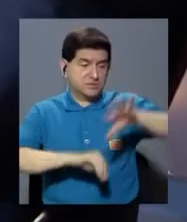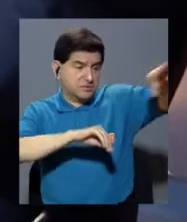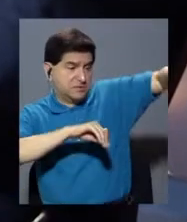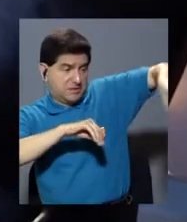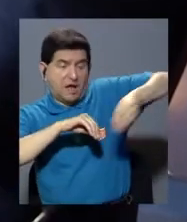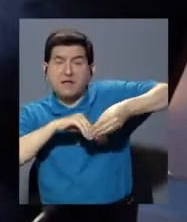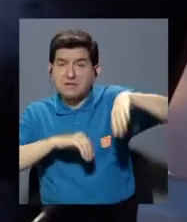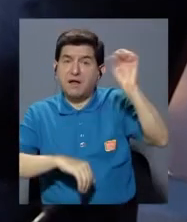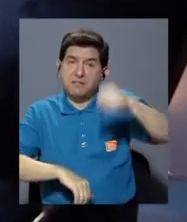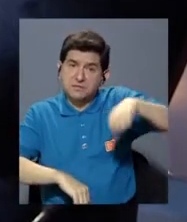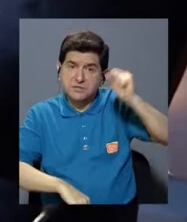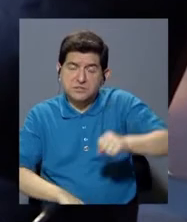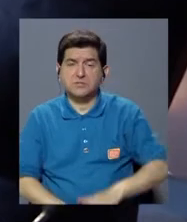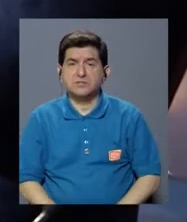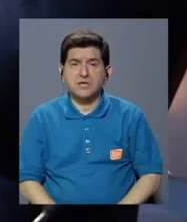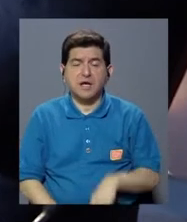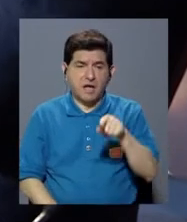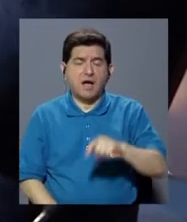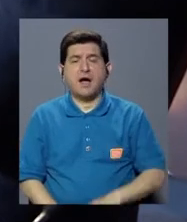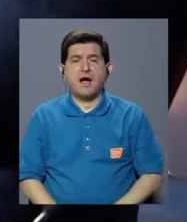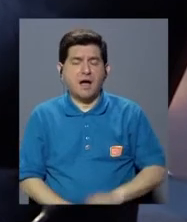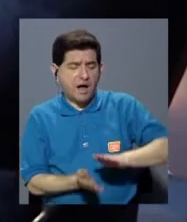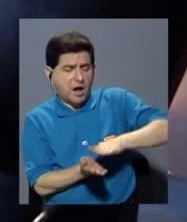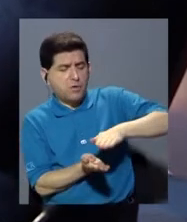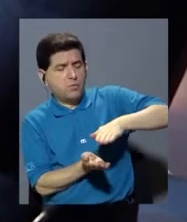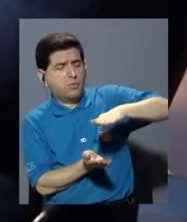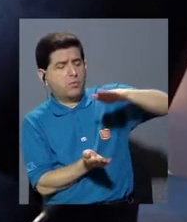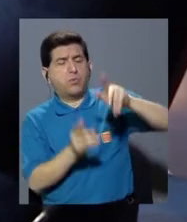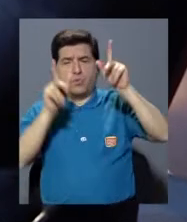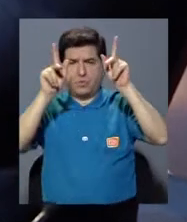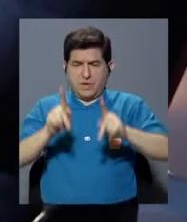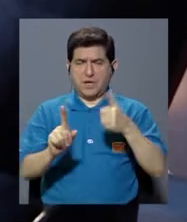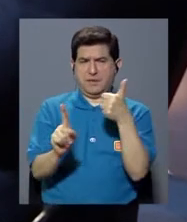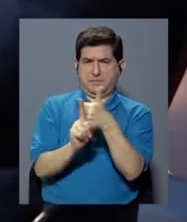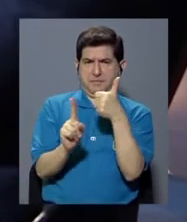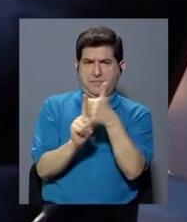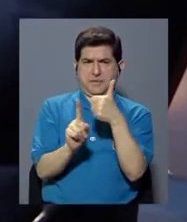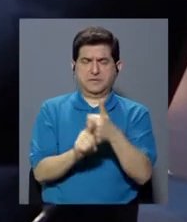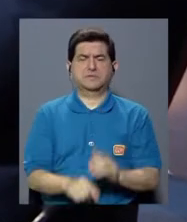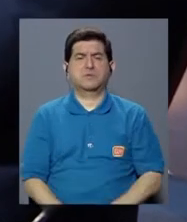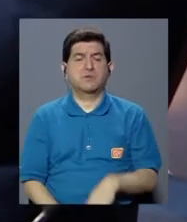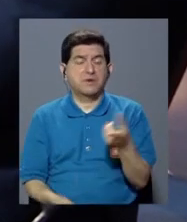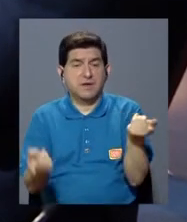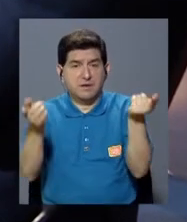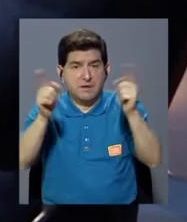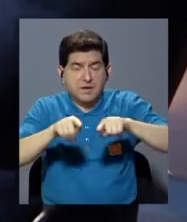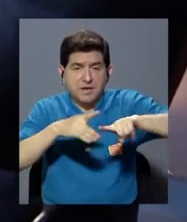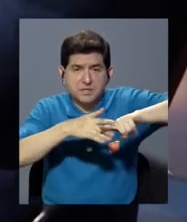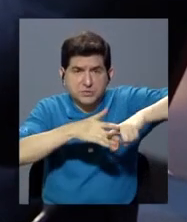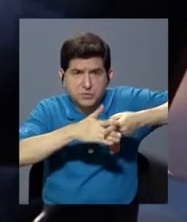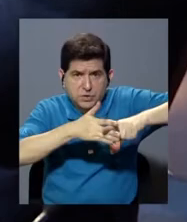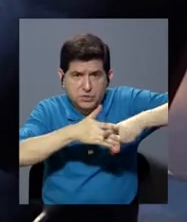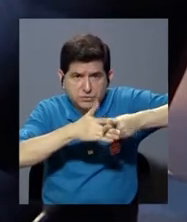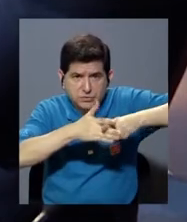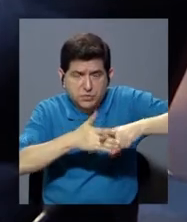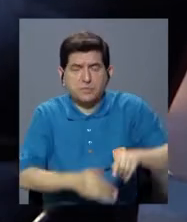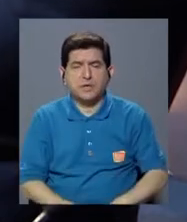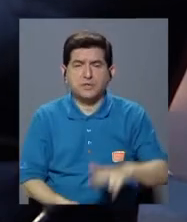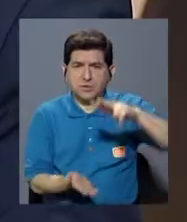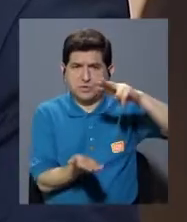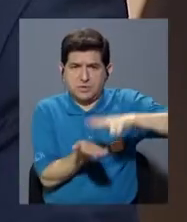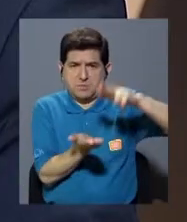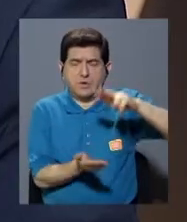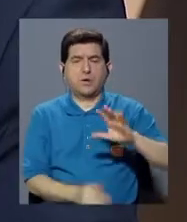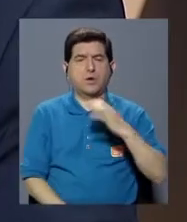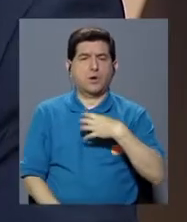sumarse efectivamente al acervo de las personas como instrumentos de validación